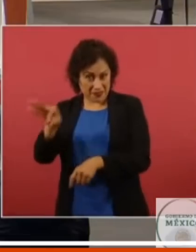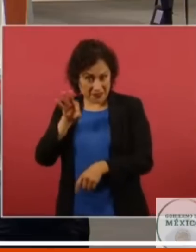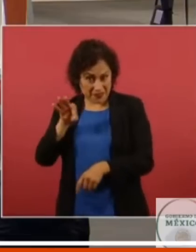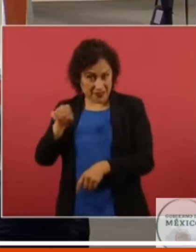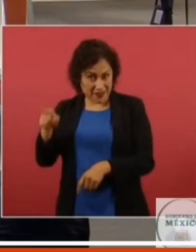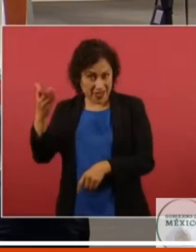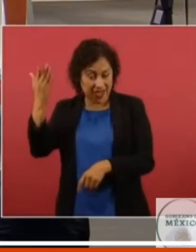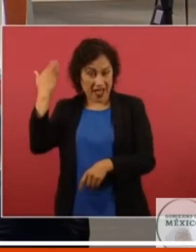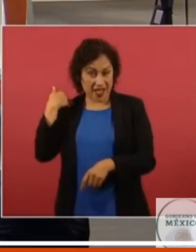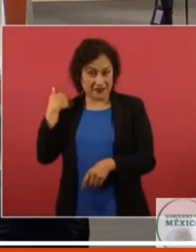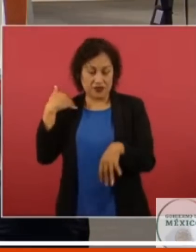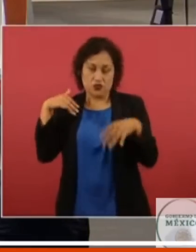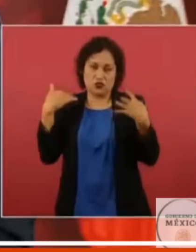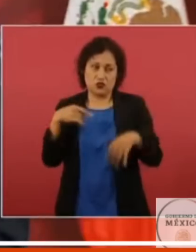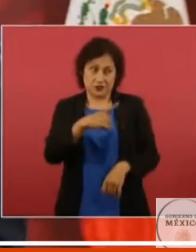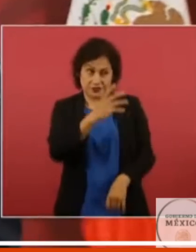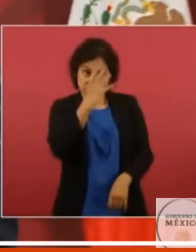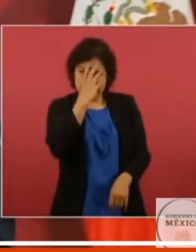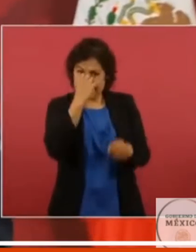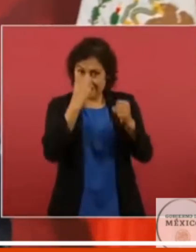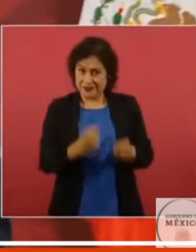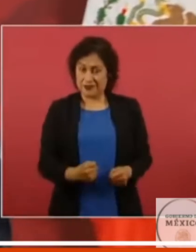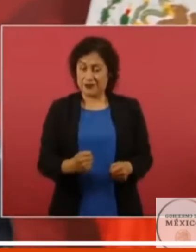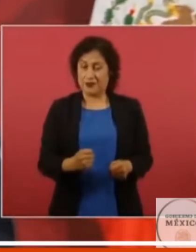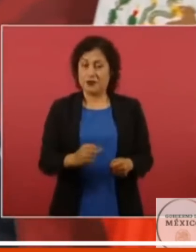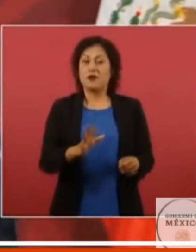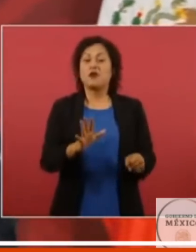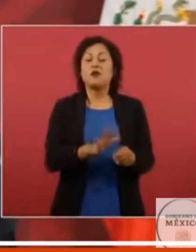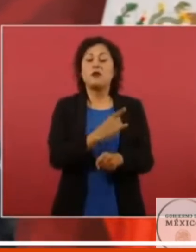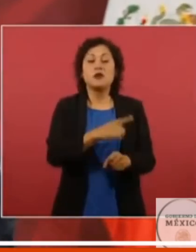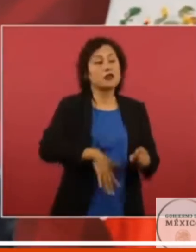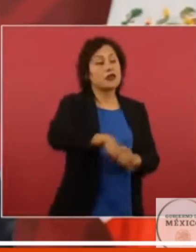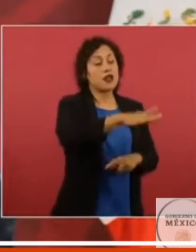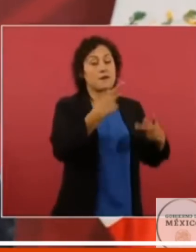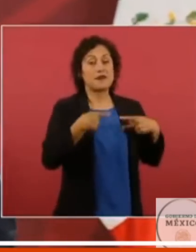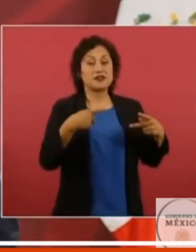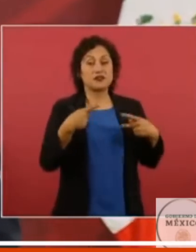pensó de que iba a haber un cambio, ¿no?